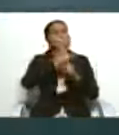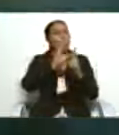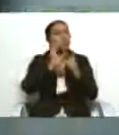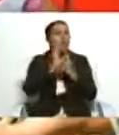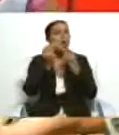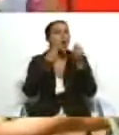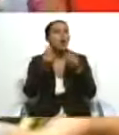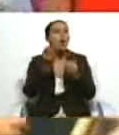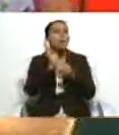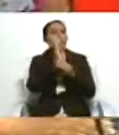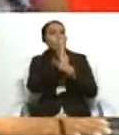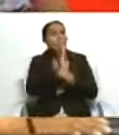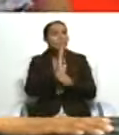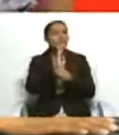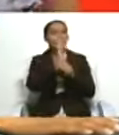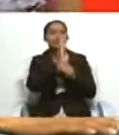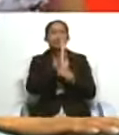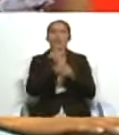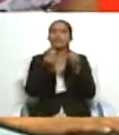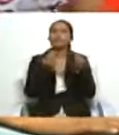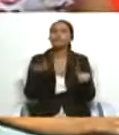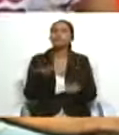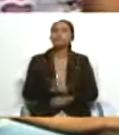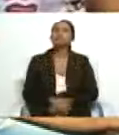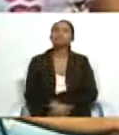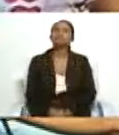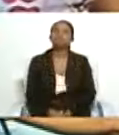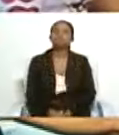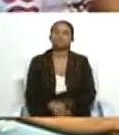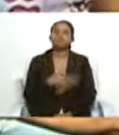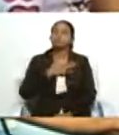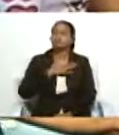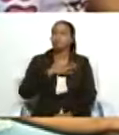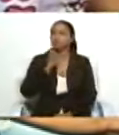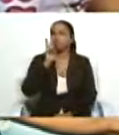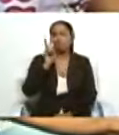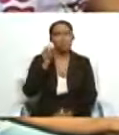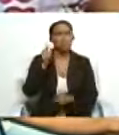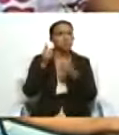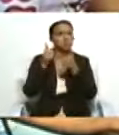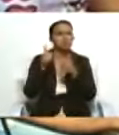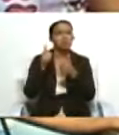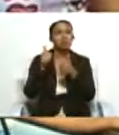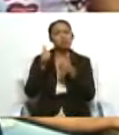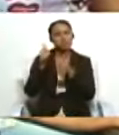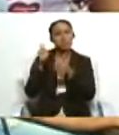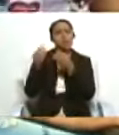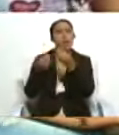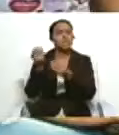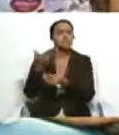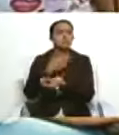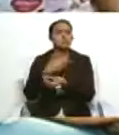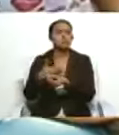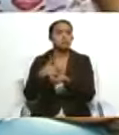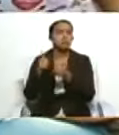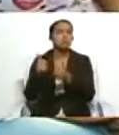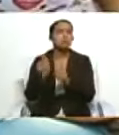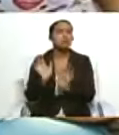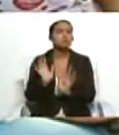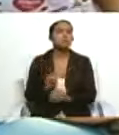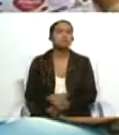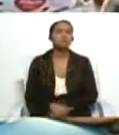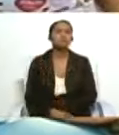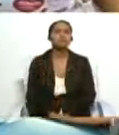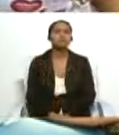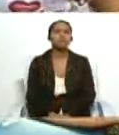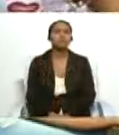protegidos. Pero, ¿cómo le parece? Ah, me parece muy bien por lo que está haciendo el presidente. ¿Podría dar